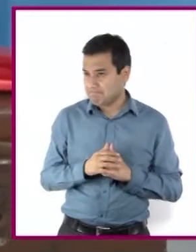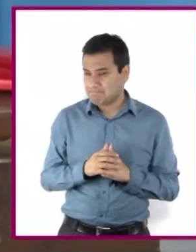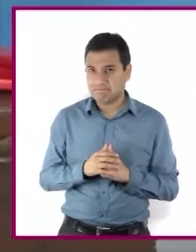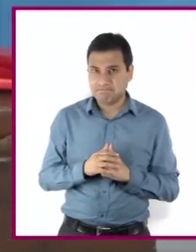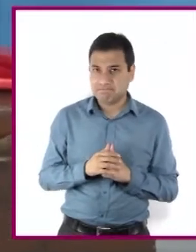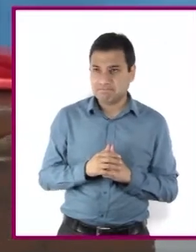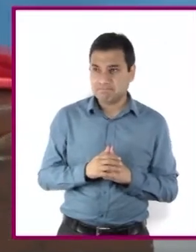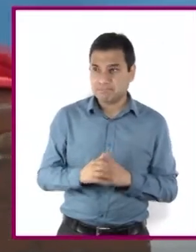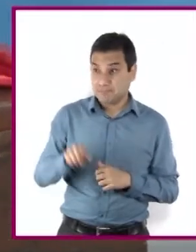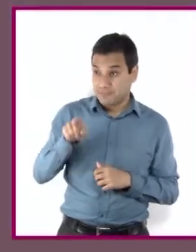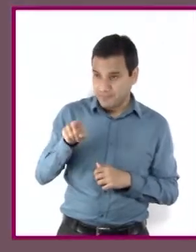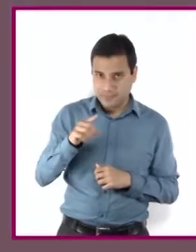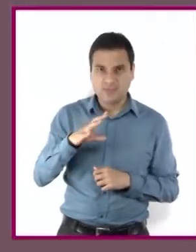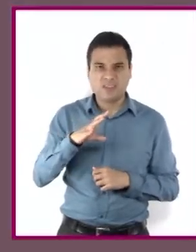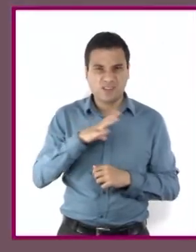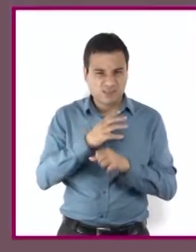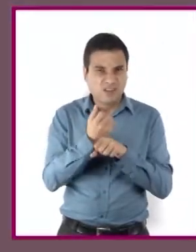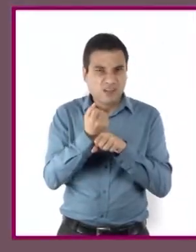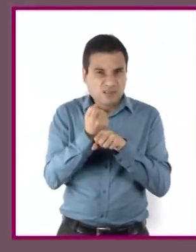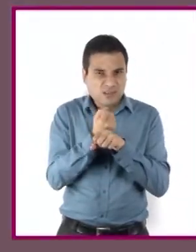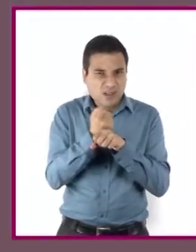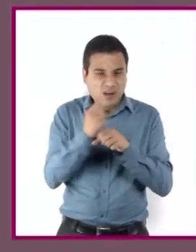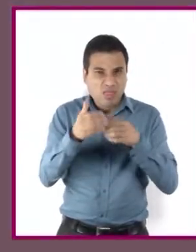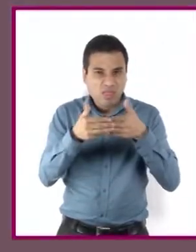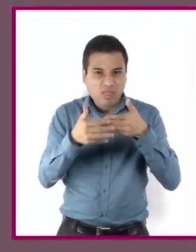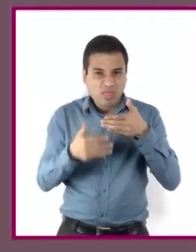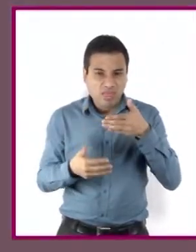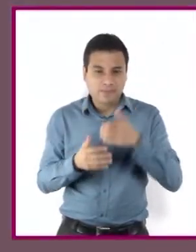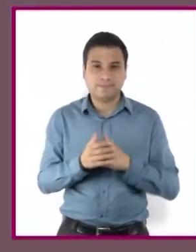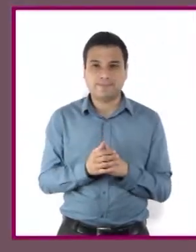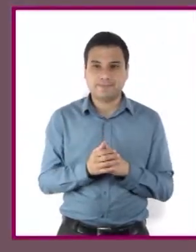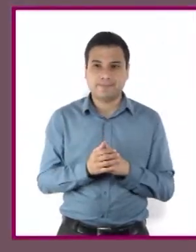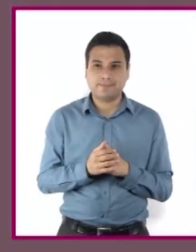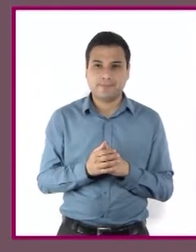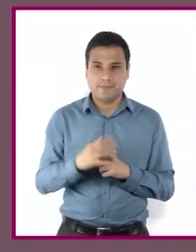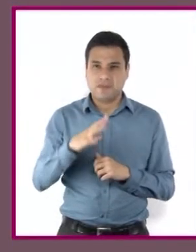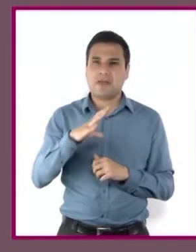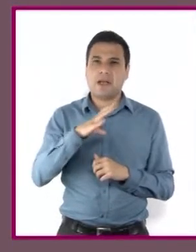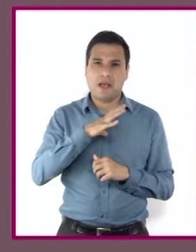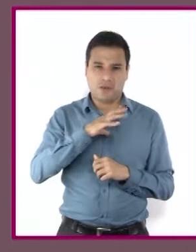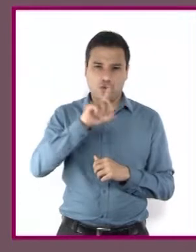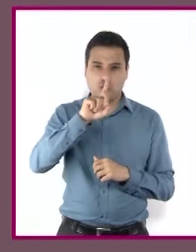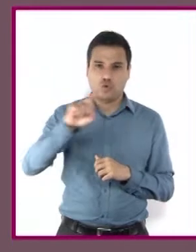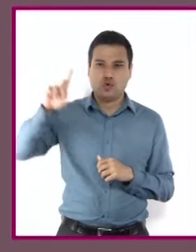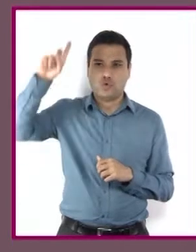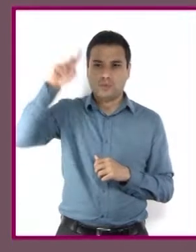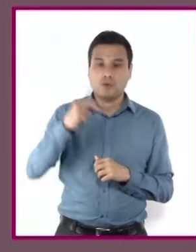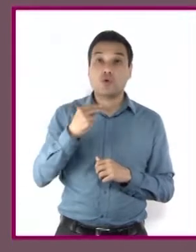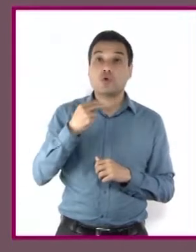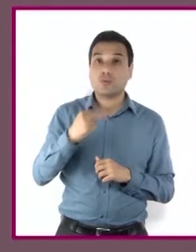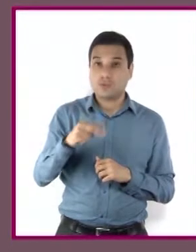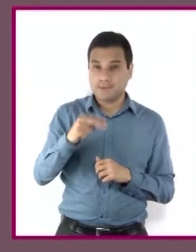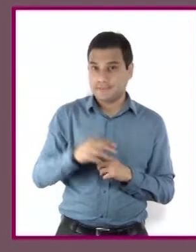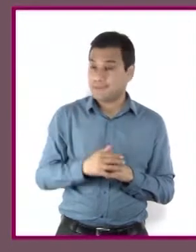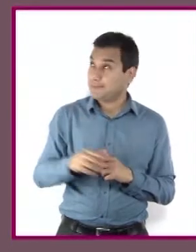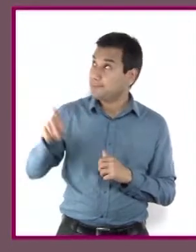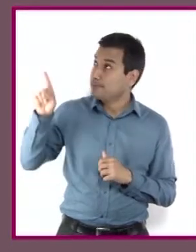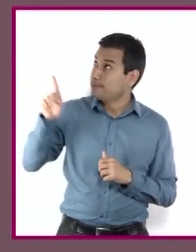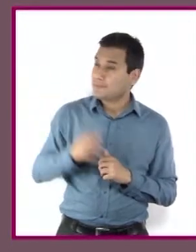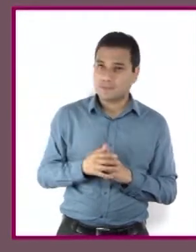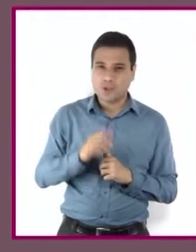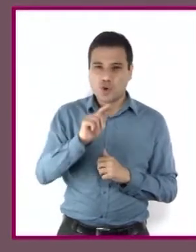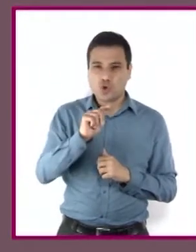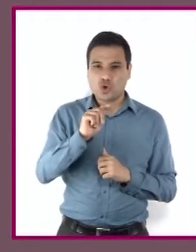de sangre humana parece, que tenían a un dios a que decían Tonacatecutli, el cual tuvo